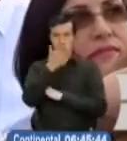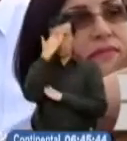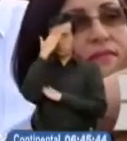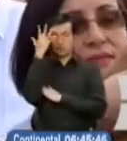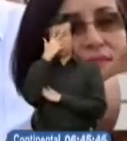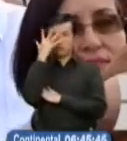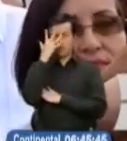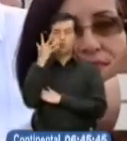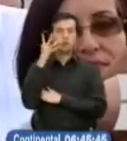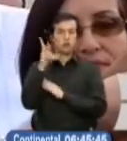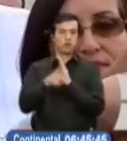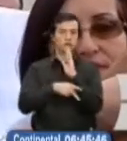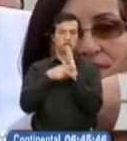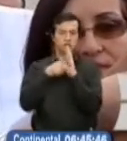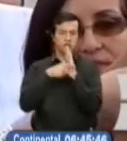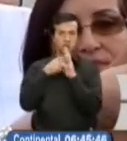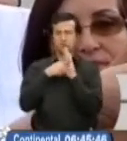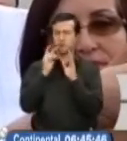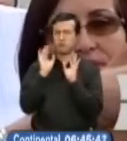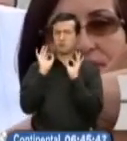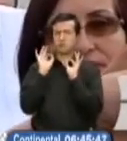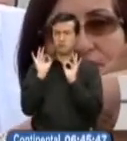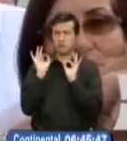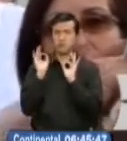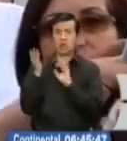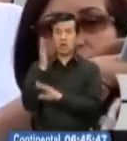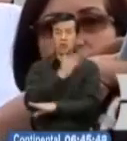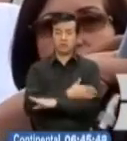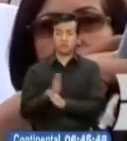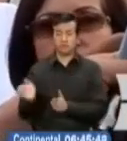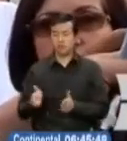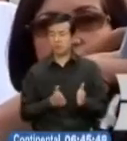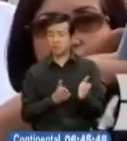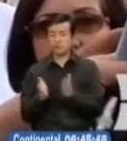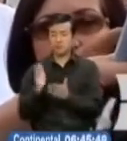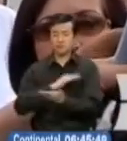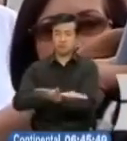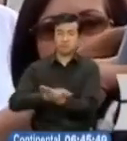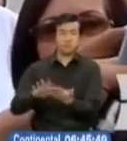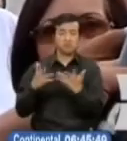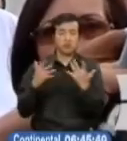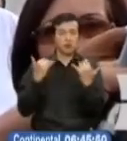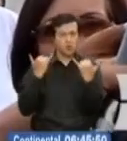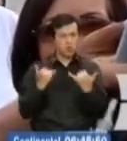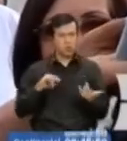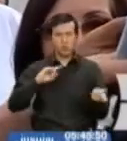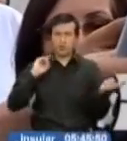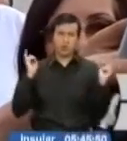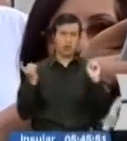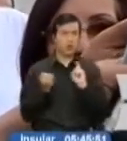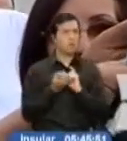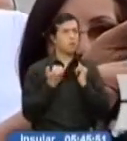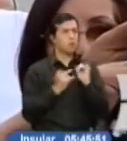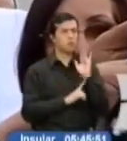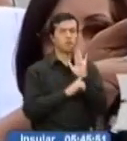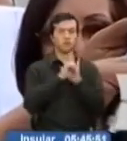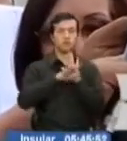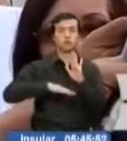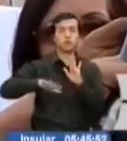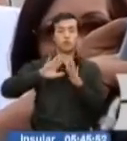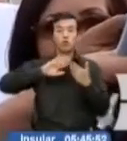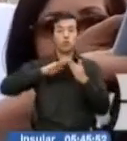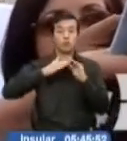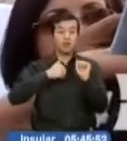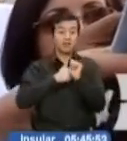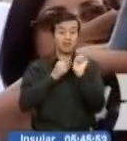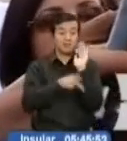todavía la más importante de todos los ecuatorianos, ni siquiera había asfalto. Ese pasado de injusticia, ahora la riqueza, primero genera desarrollo en las